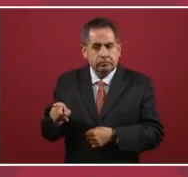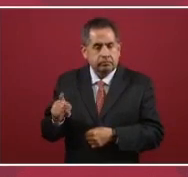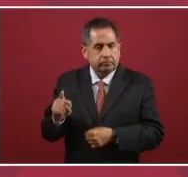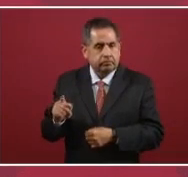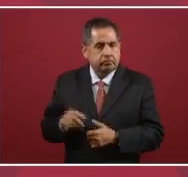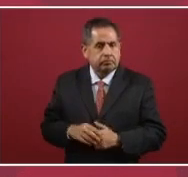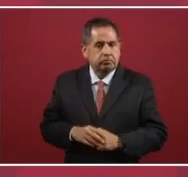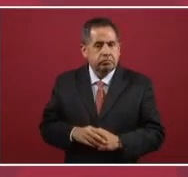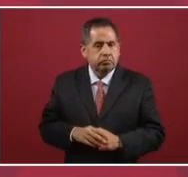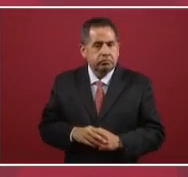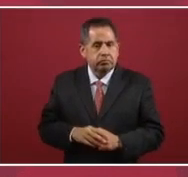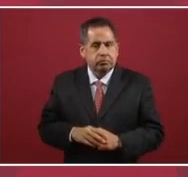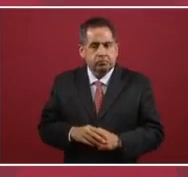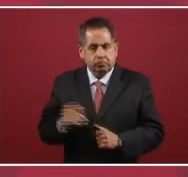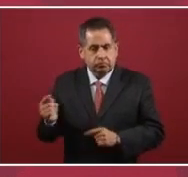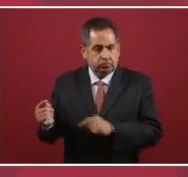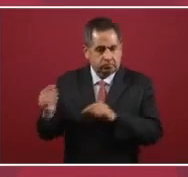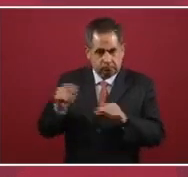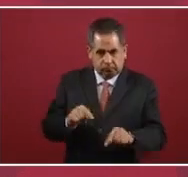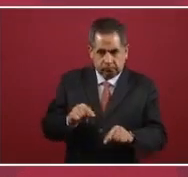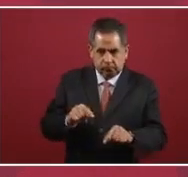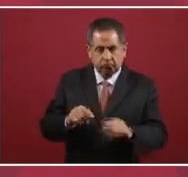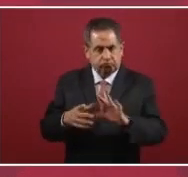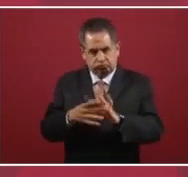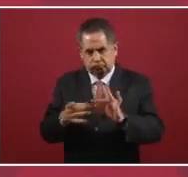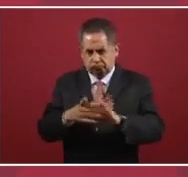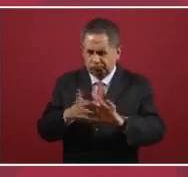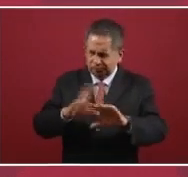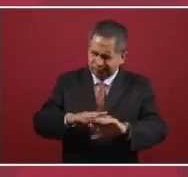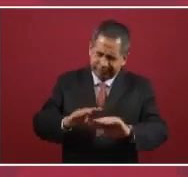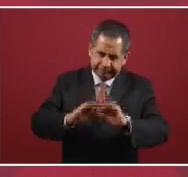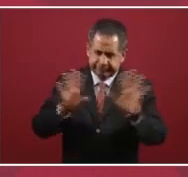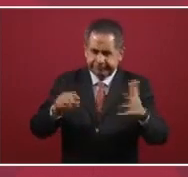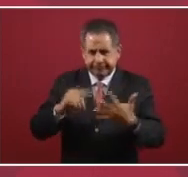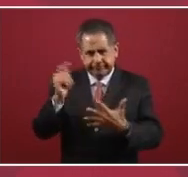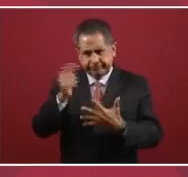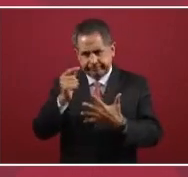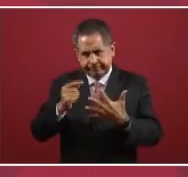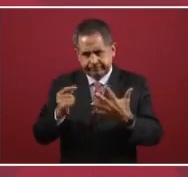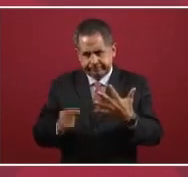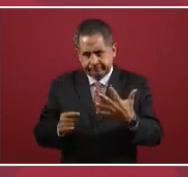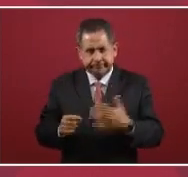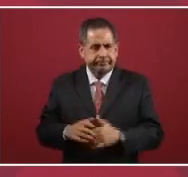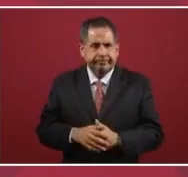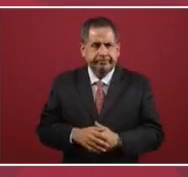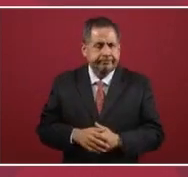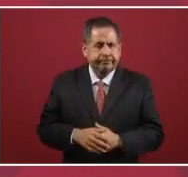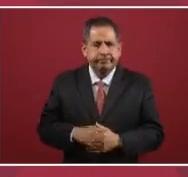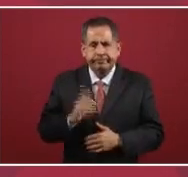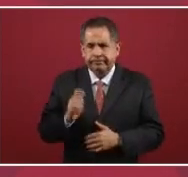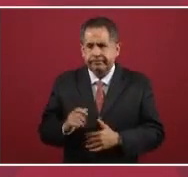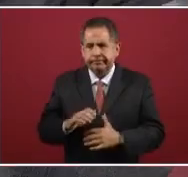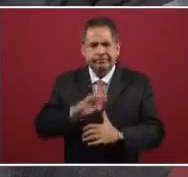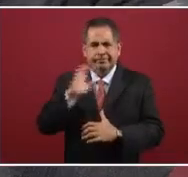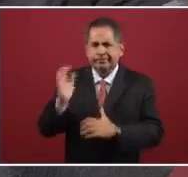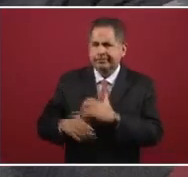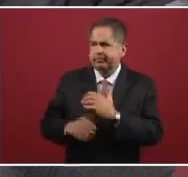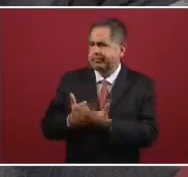les dé más detalles, ya se concluyó la